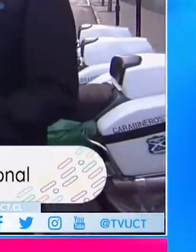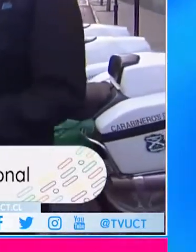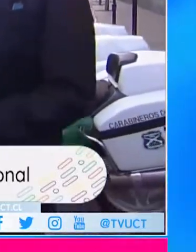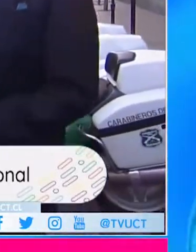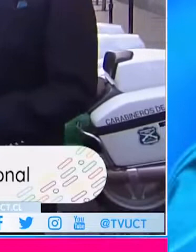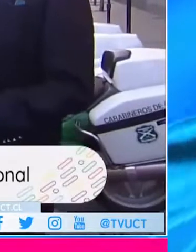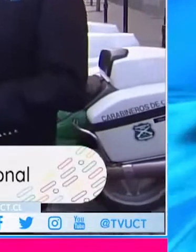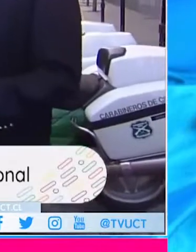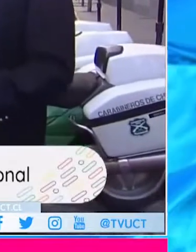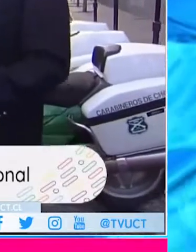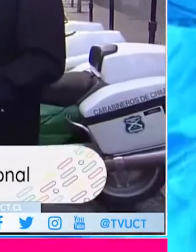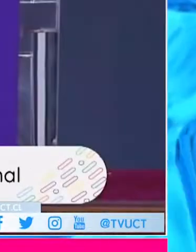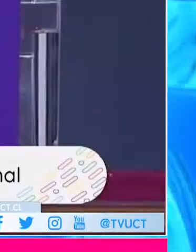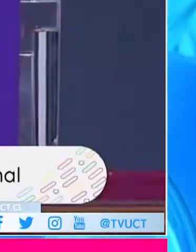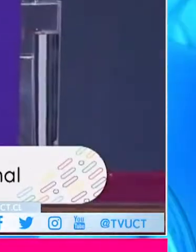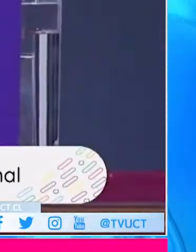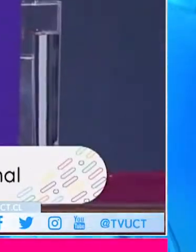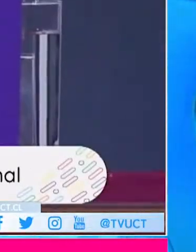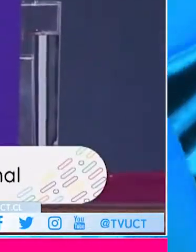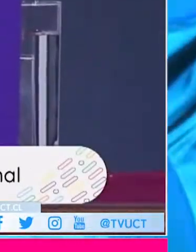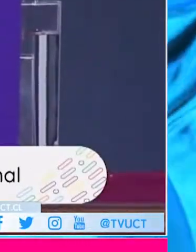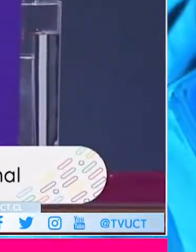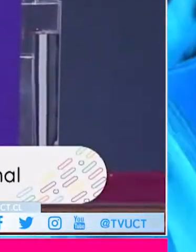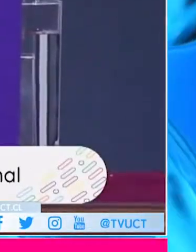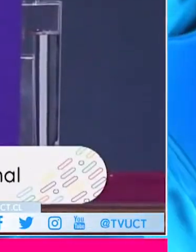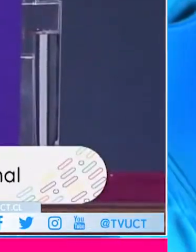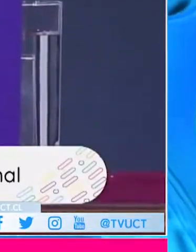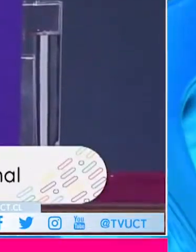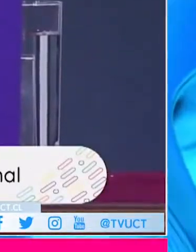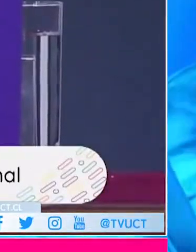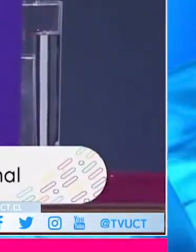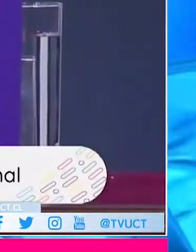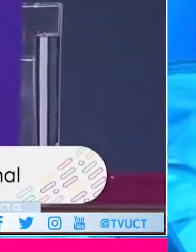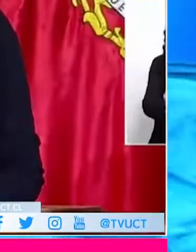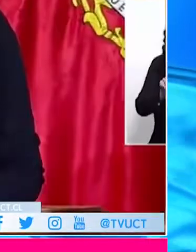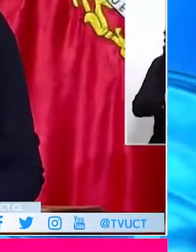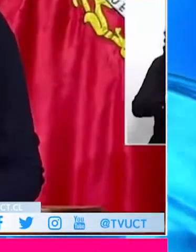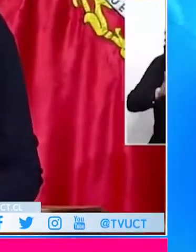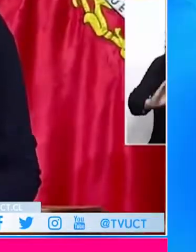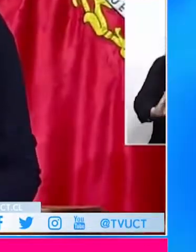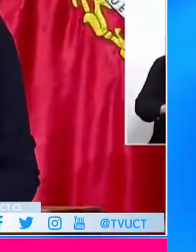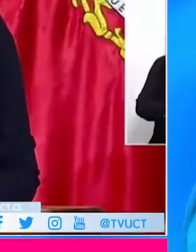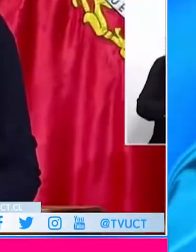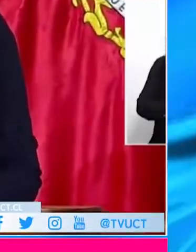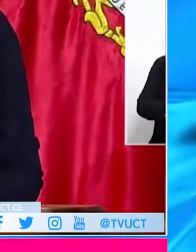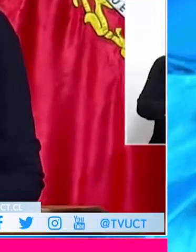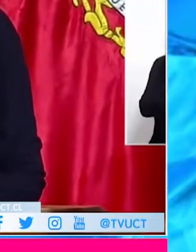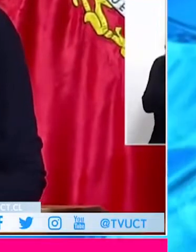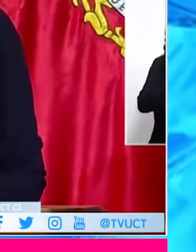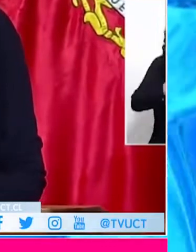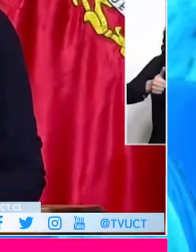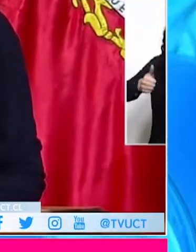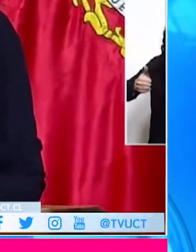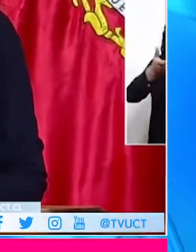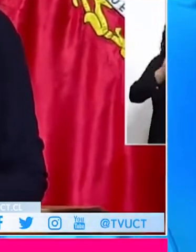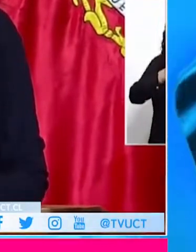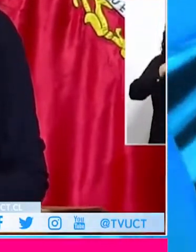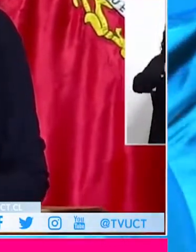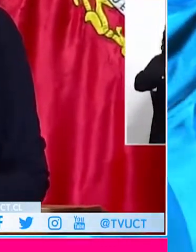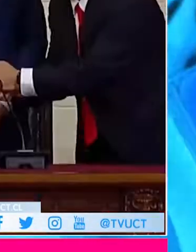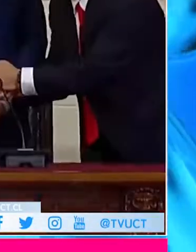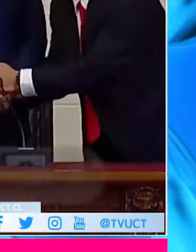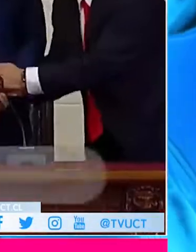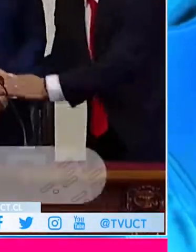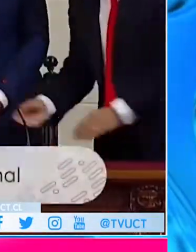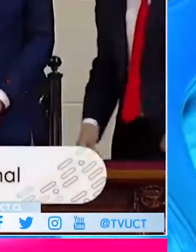tremendamente institucional, democrático y republicano. Yo creo que nos cuesta todavía ver y aquilatar como país lo